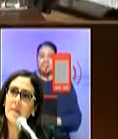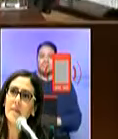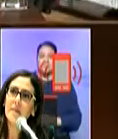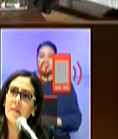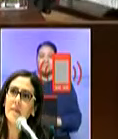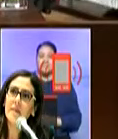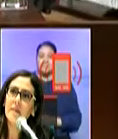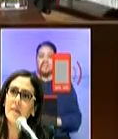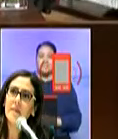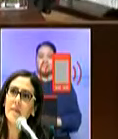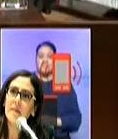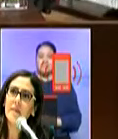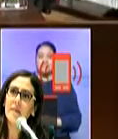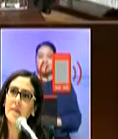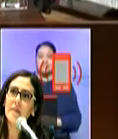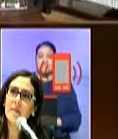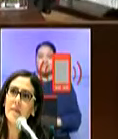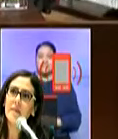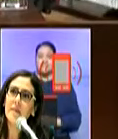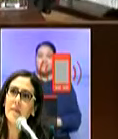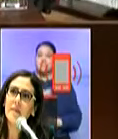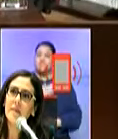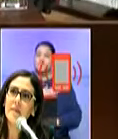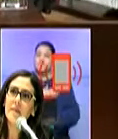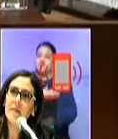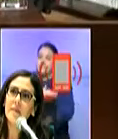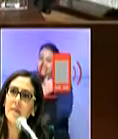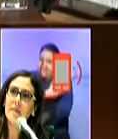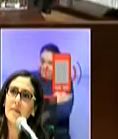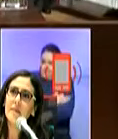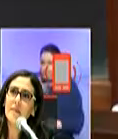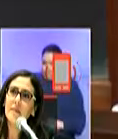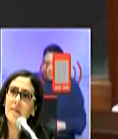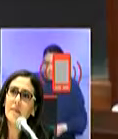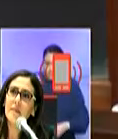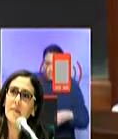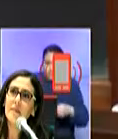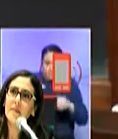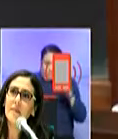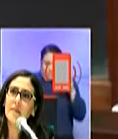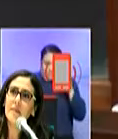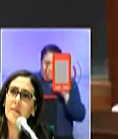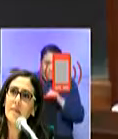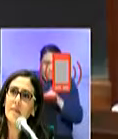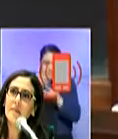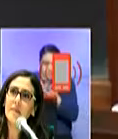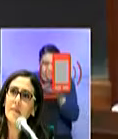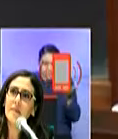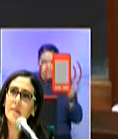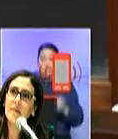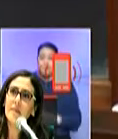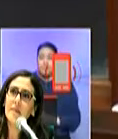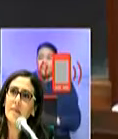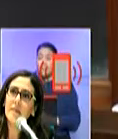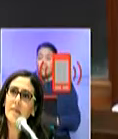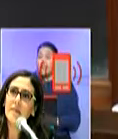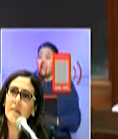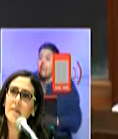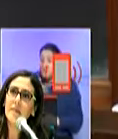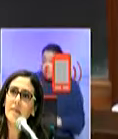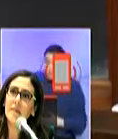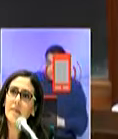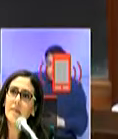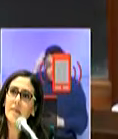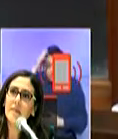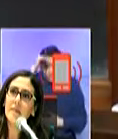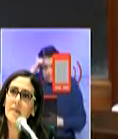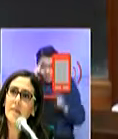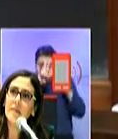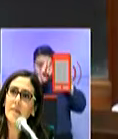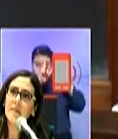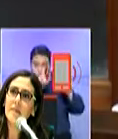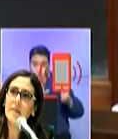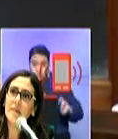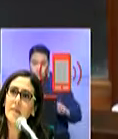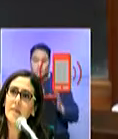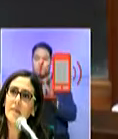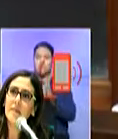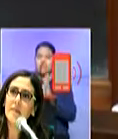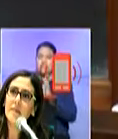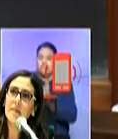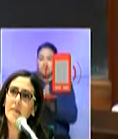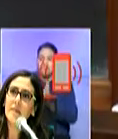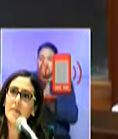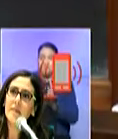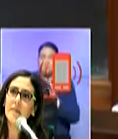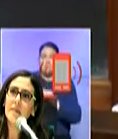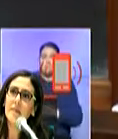se diseñó desde la Constitución y la ley en una estructura colegiada, horizontal, entre